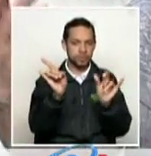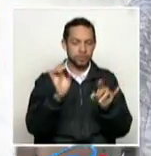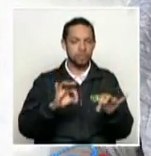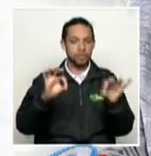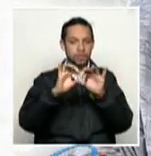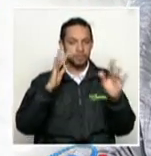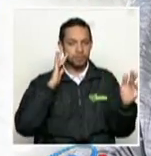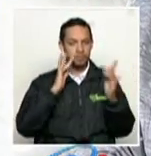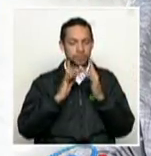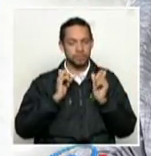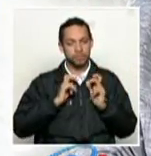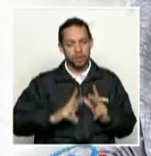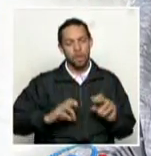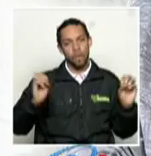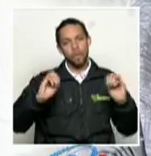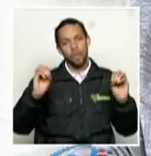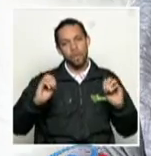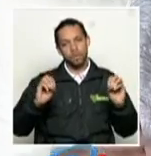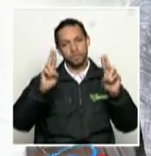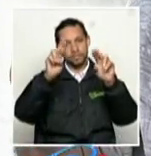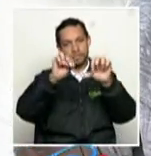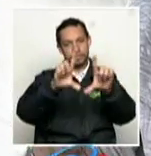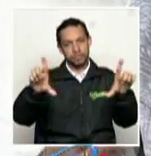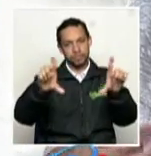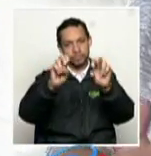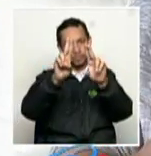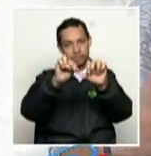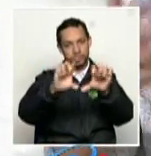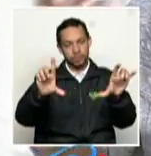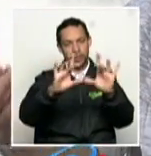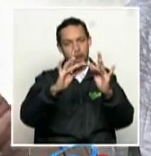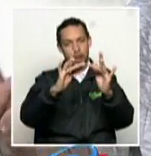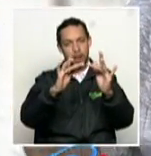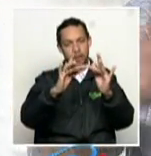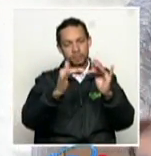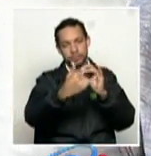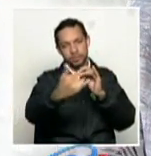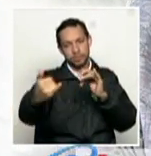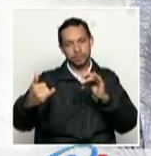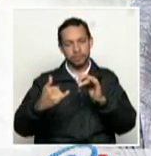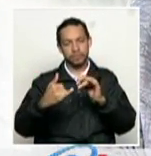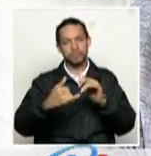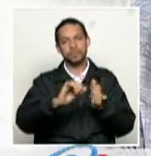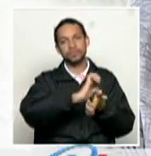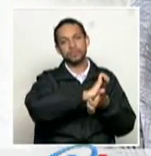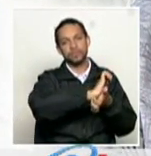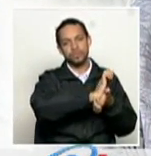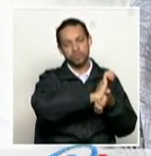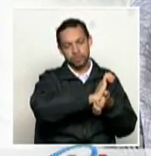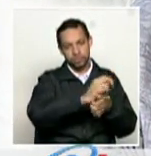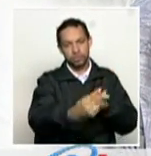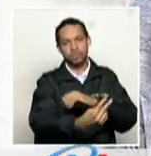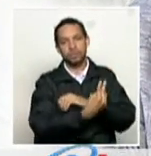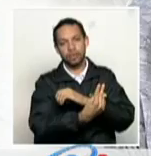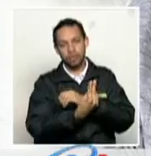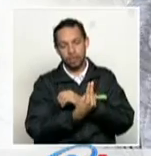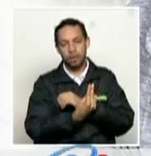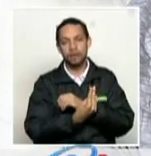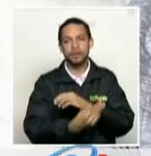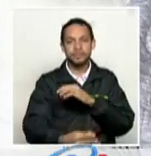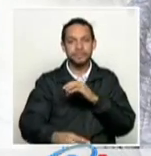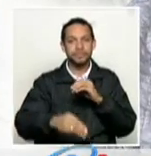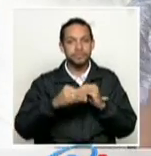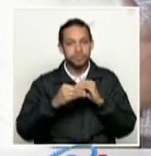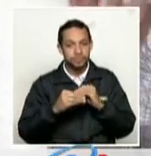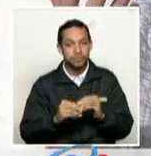en el mundo, pues por la red de redes, por internet, tanto en Telepacífico como en Telecafé. Y